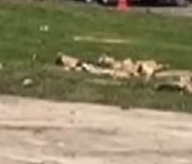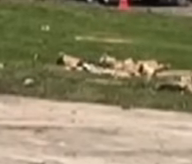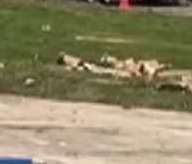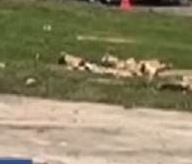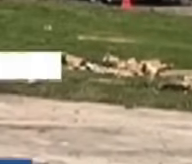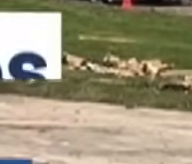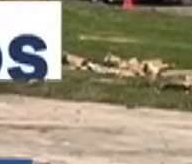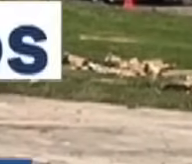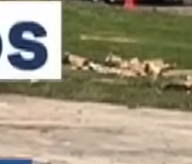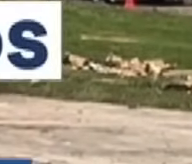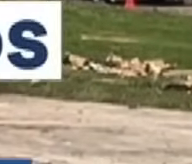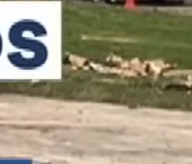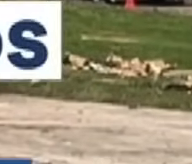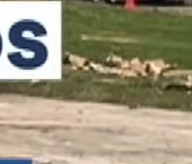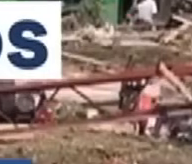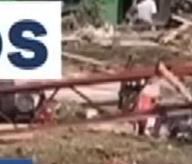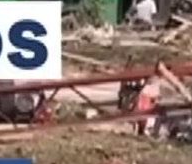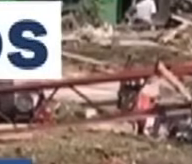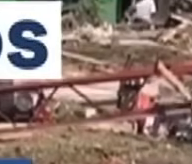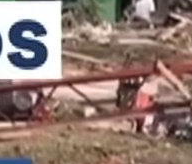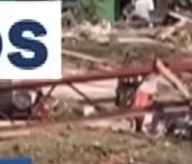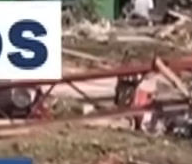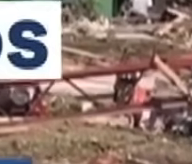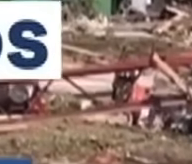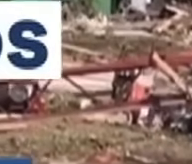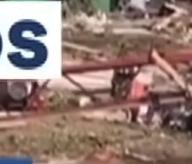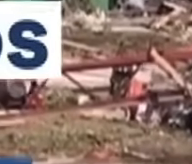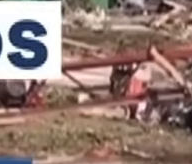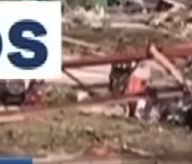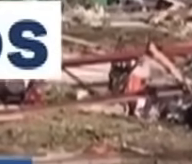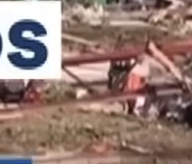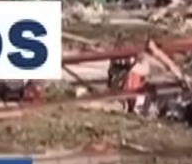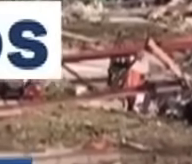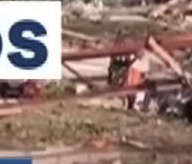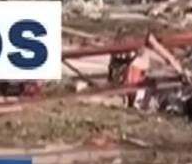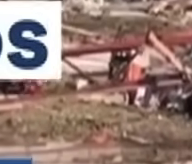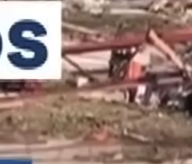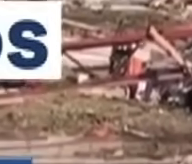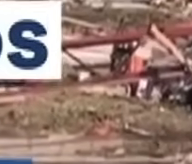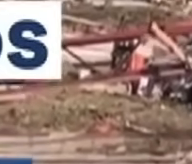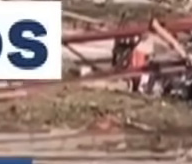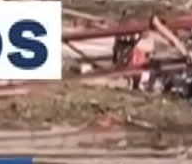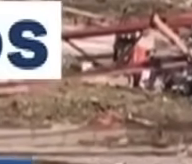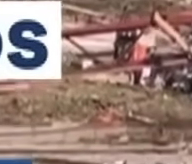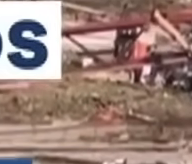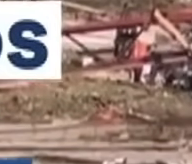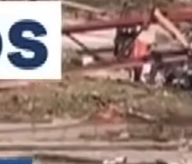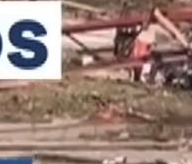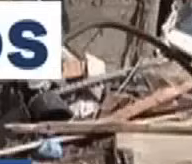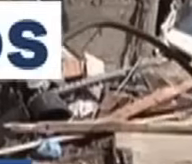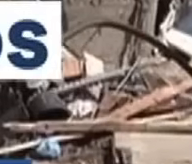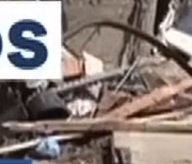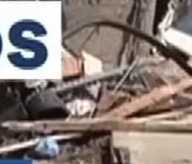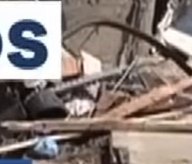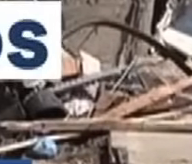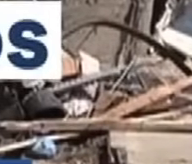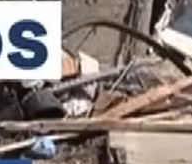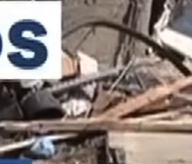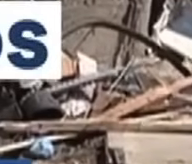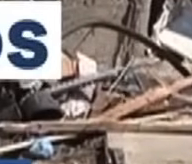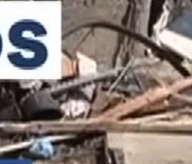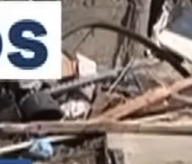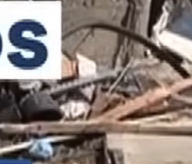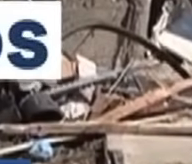En lo internacional, impresionante tornado deja varios muertos y cuantiosos daños en Estados Unidos.